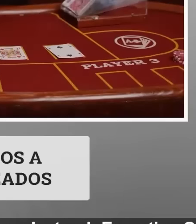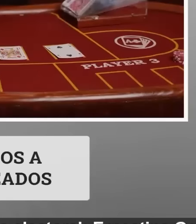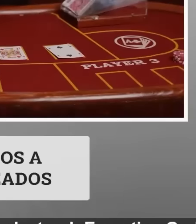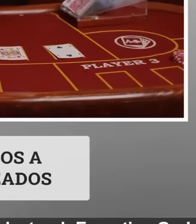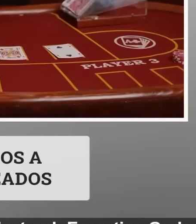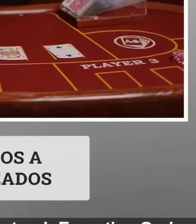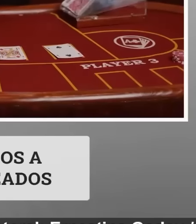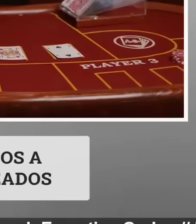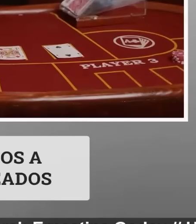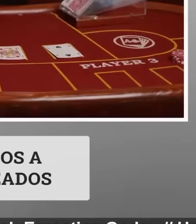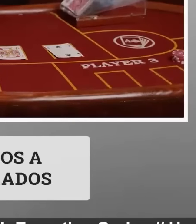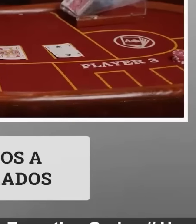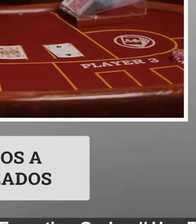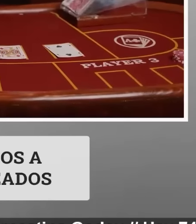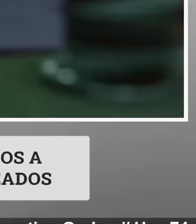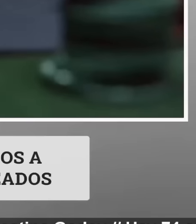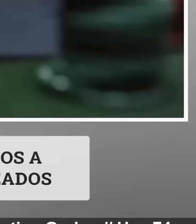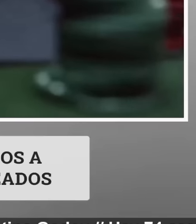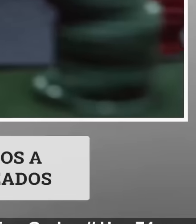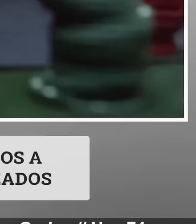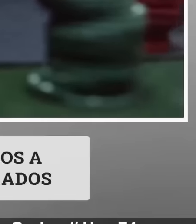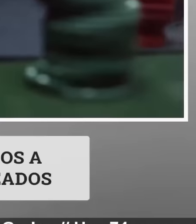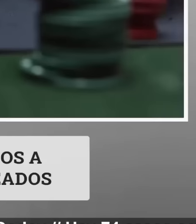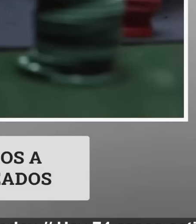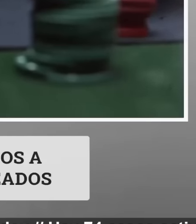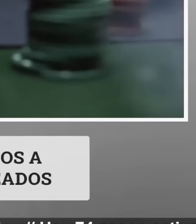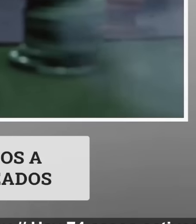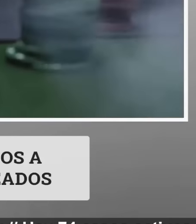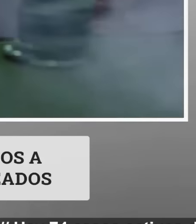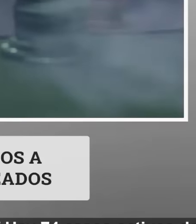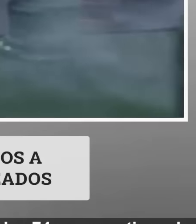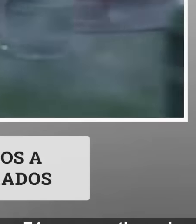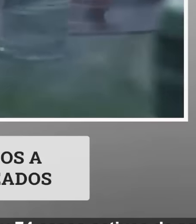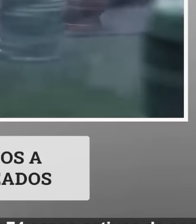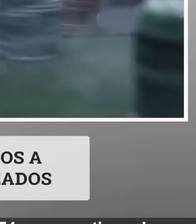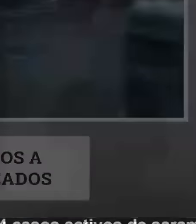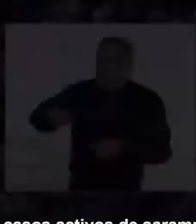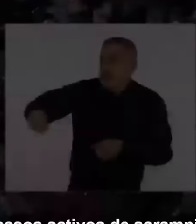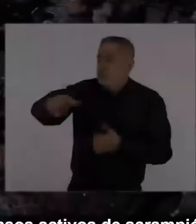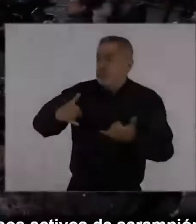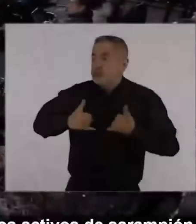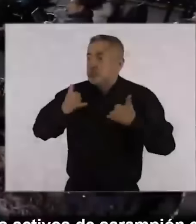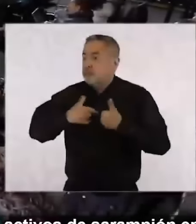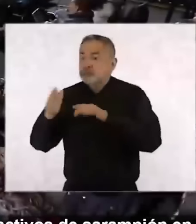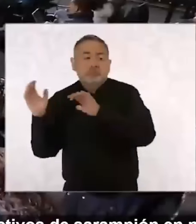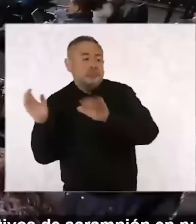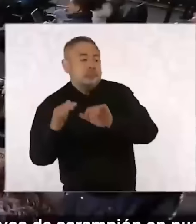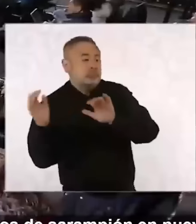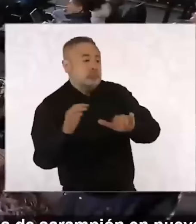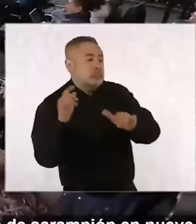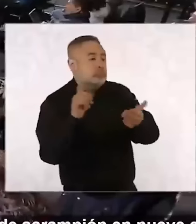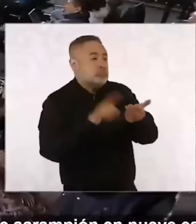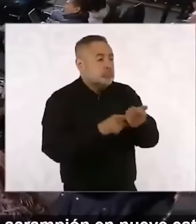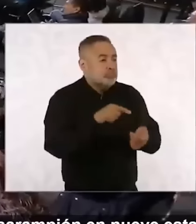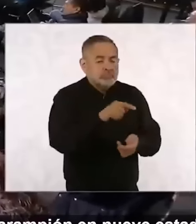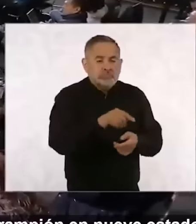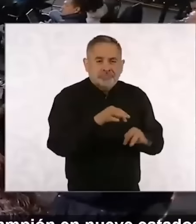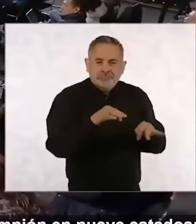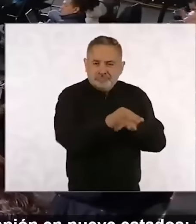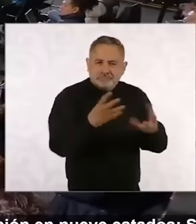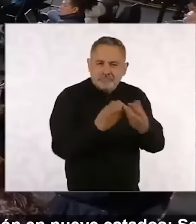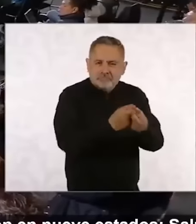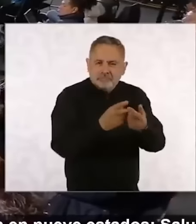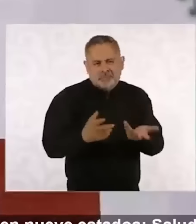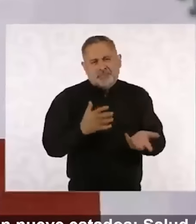la presidenta Claudia Sheinbaum y vamos a ver cómo lo hizo el día de hoy allá en Palacio Nacional. Hay que revisarlo. De todas maneras,